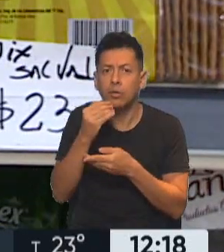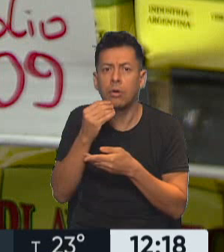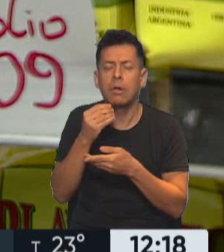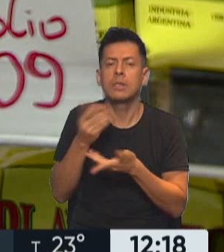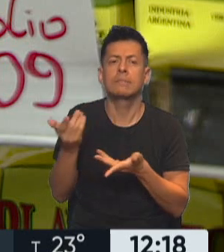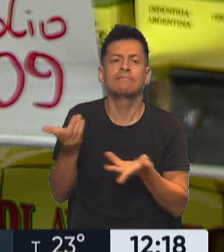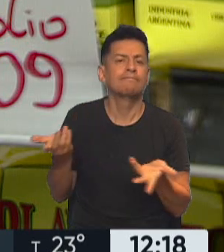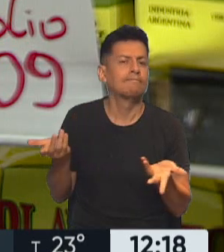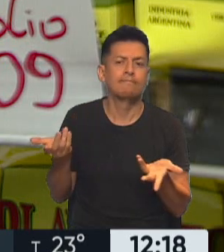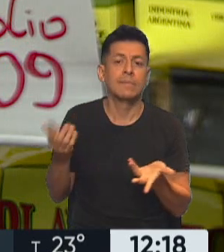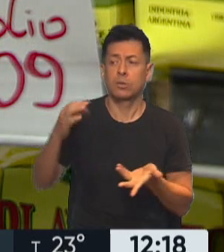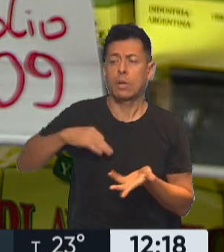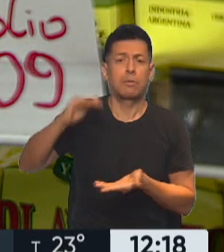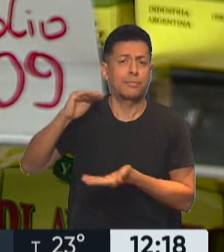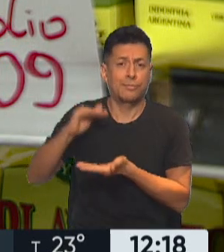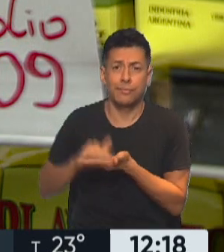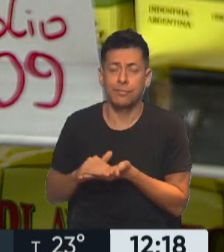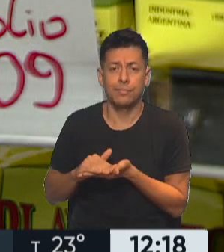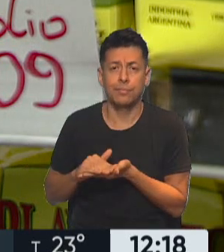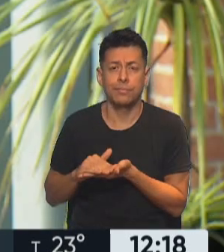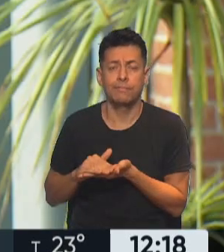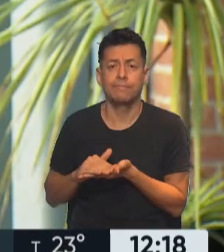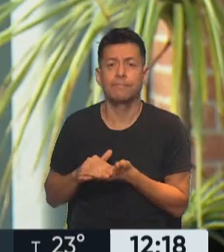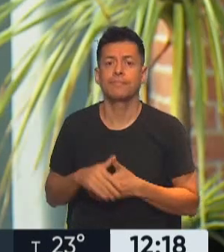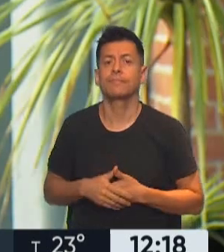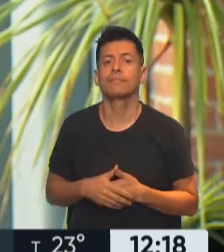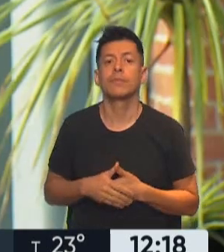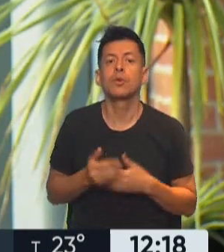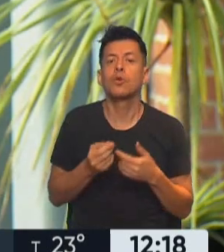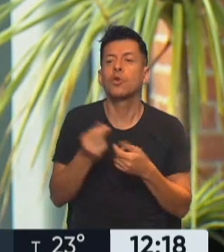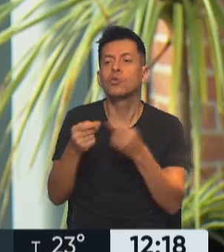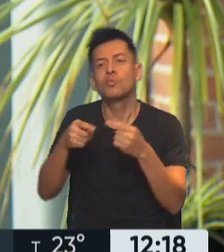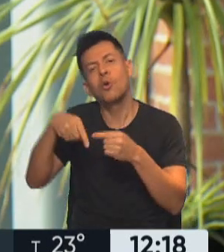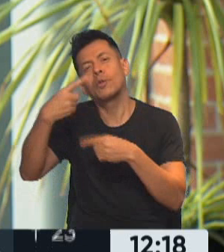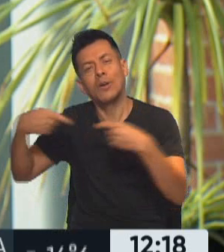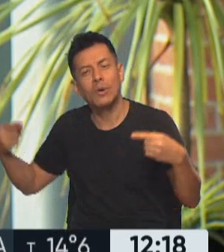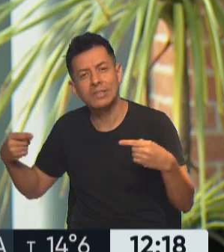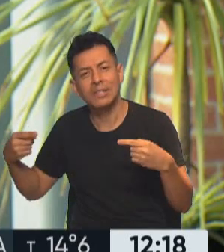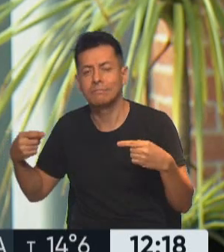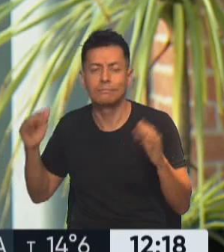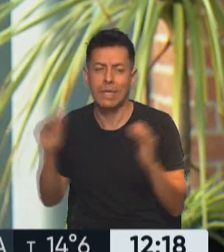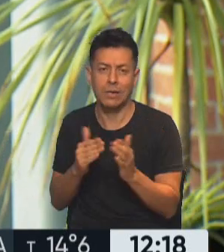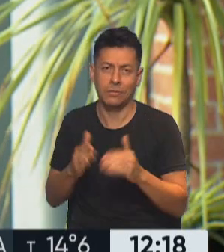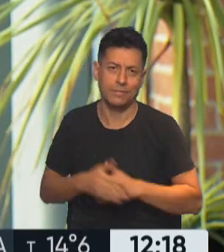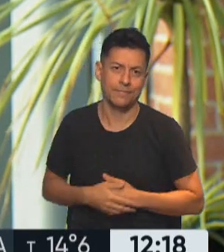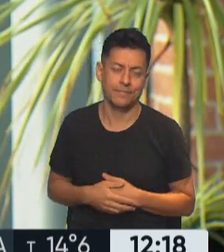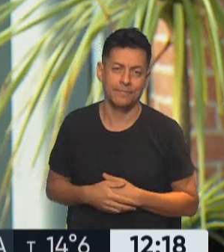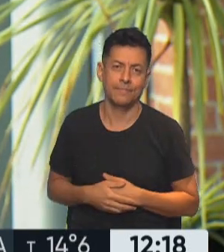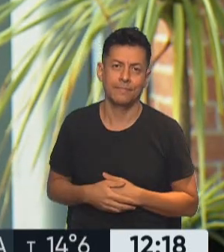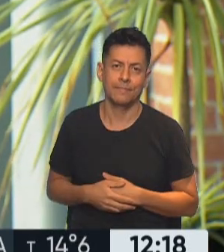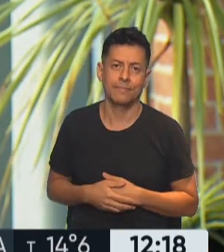porción de su ingreso que destinan al consumo de otros bienes que las pymes producen.